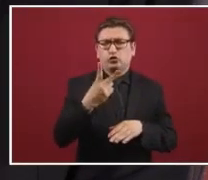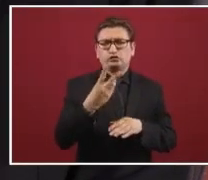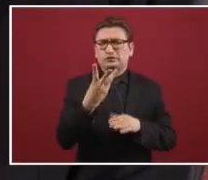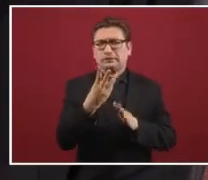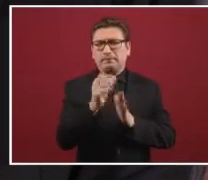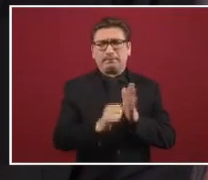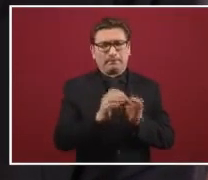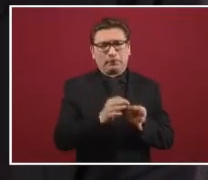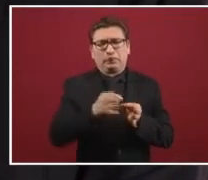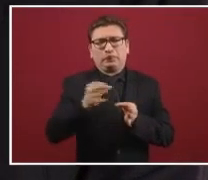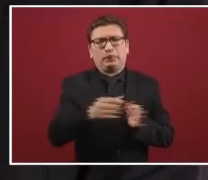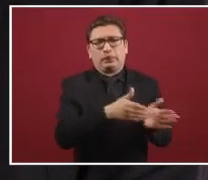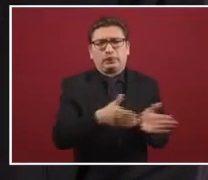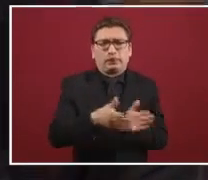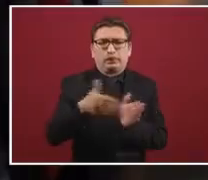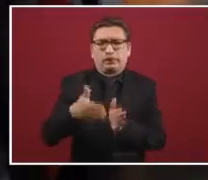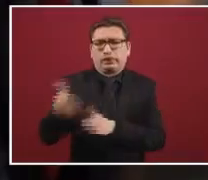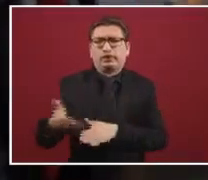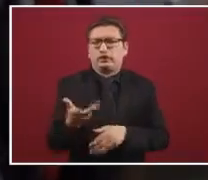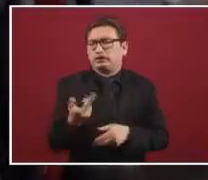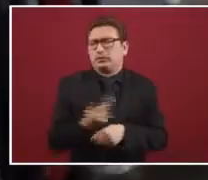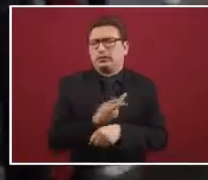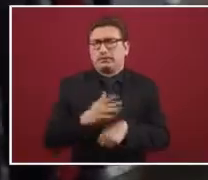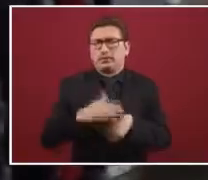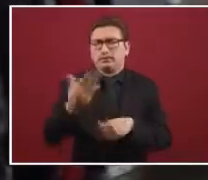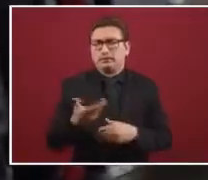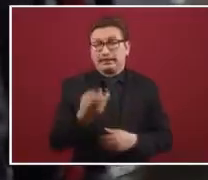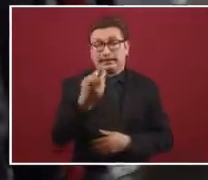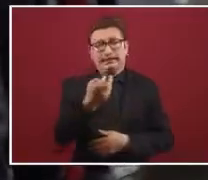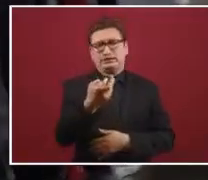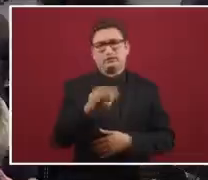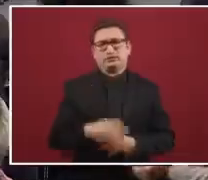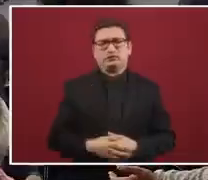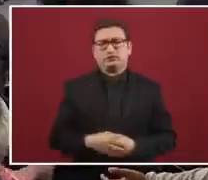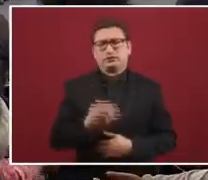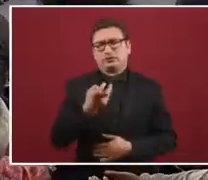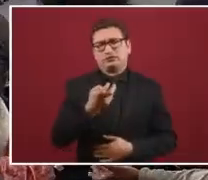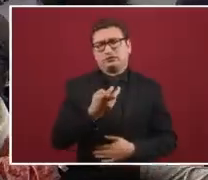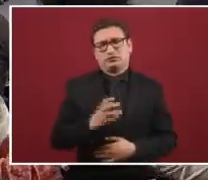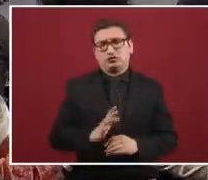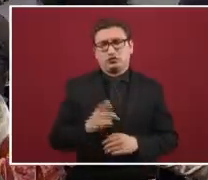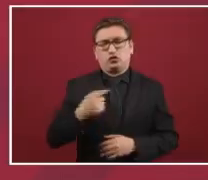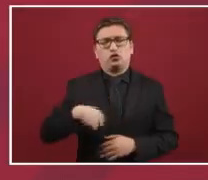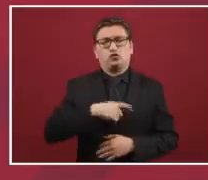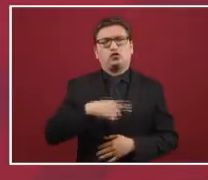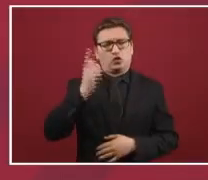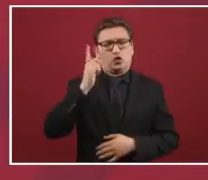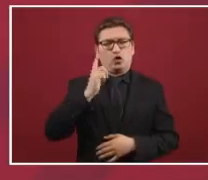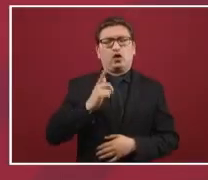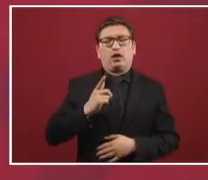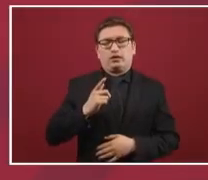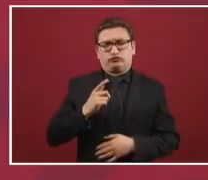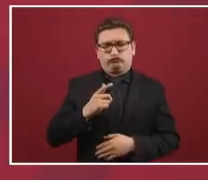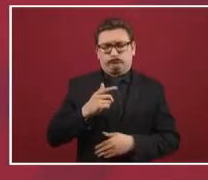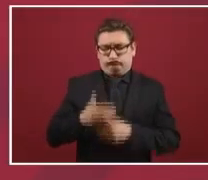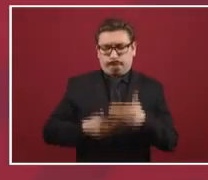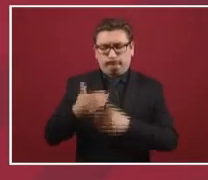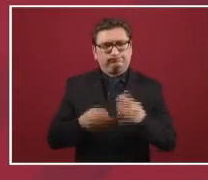2 o 3 meses de retraso. ¿Cuánto más puede ser? Eso es, básicamente. Yo espero que salgamos en tiempo.